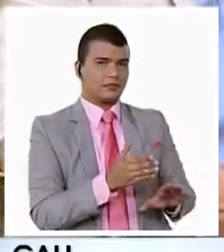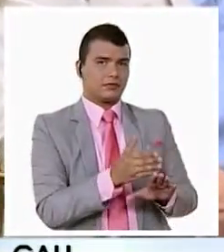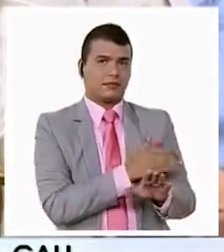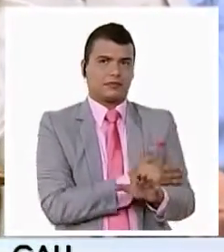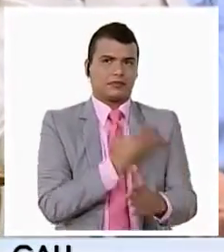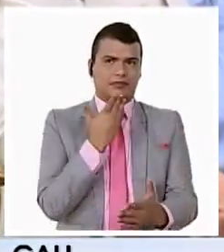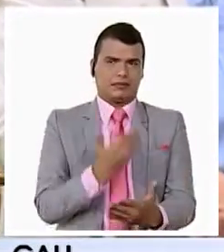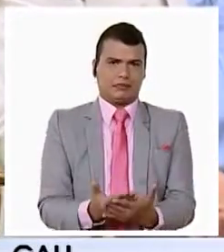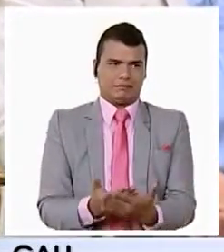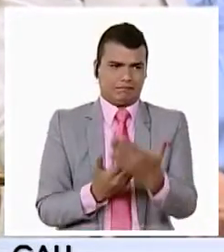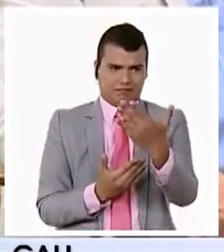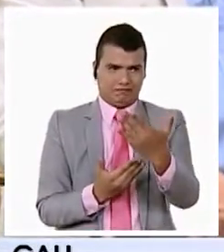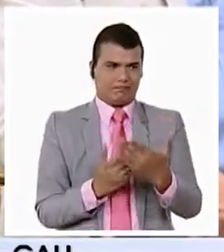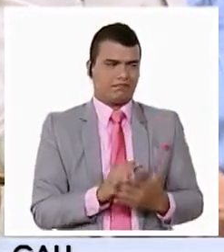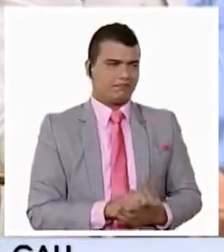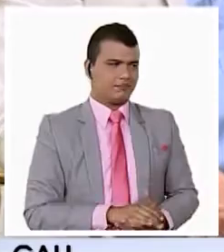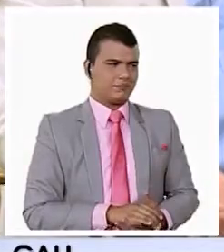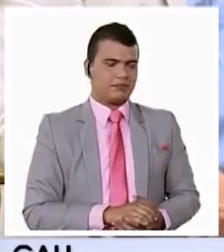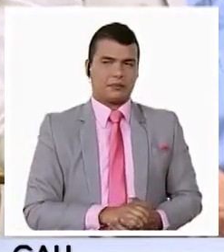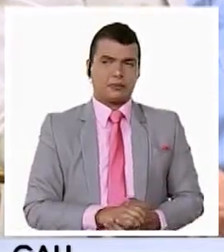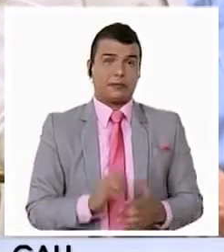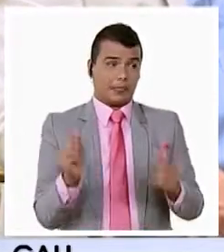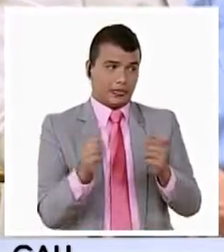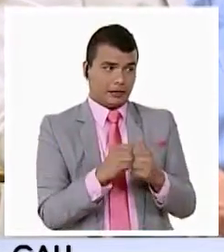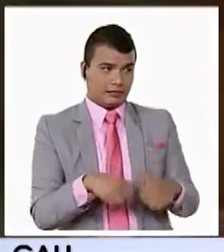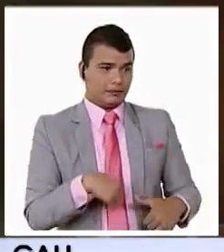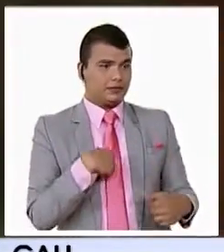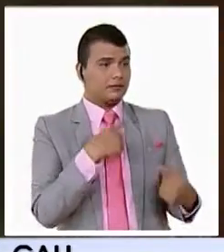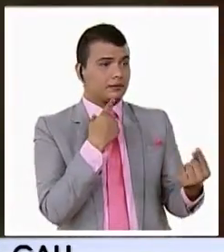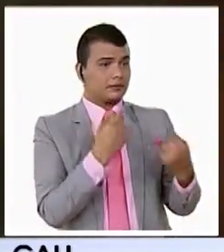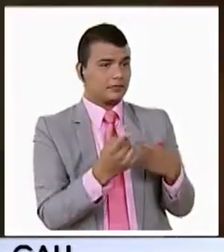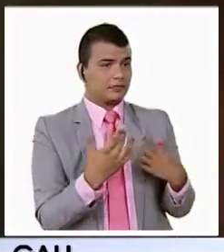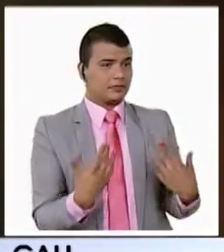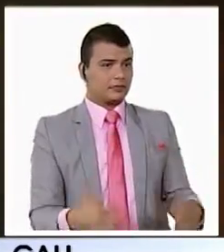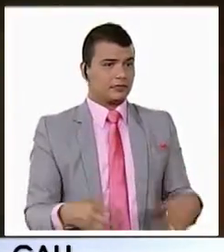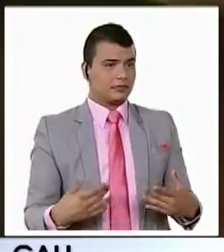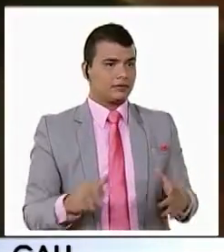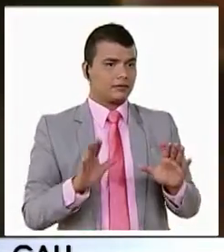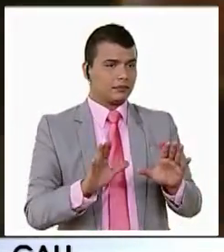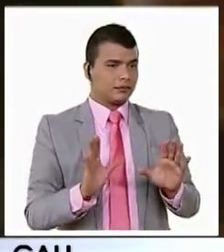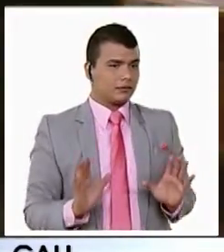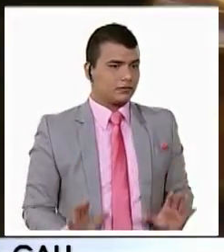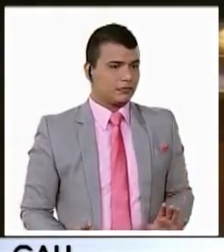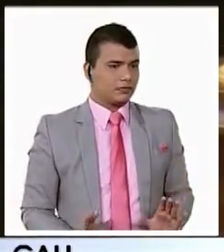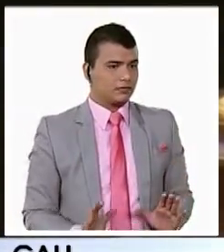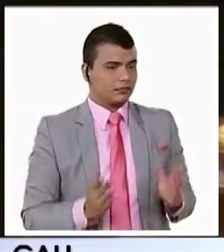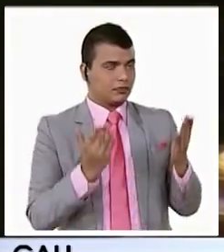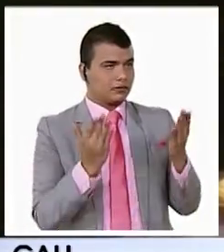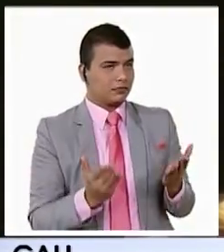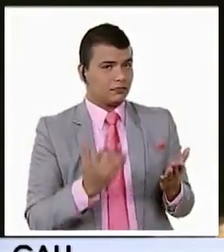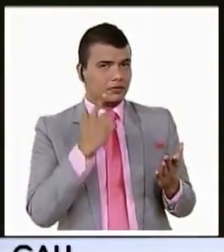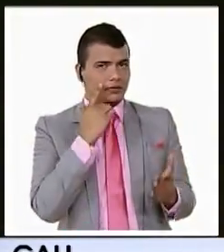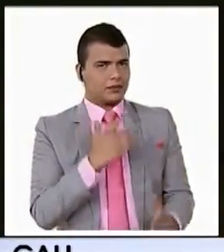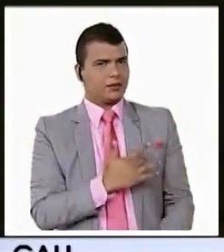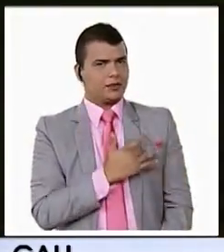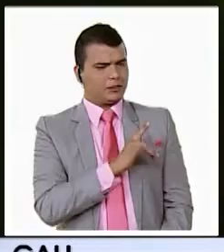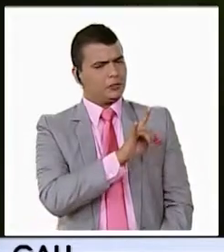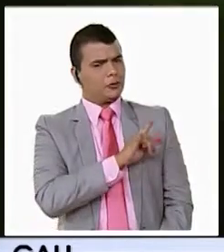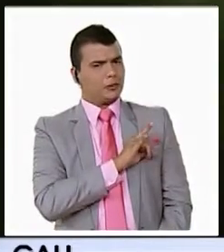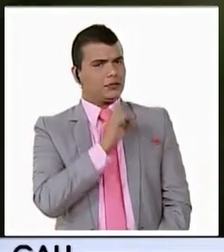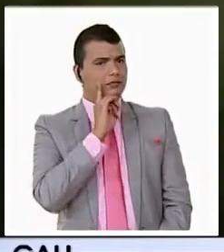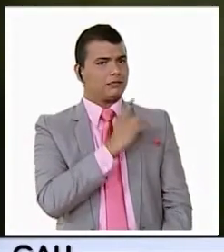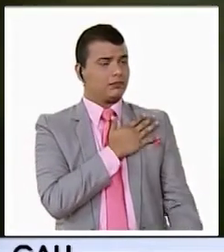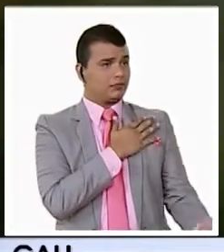gracias por compartir conmigo este momento. Seguro que muy emotivo todo lo que se vivió